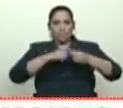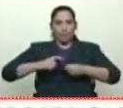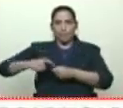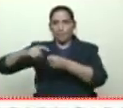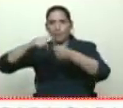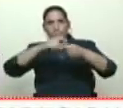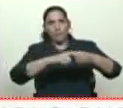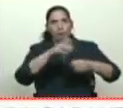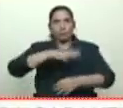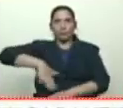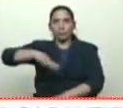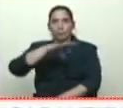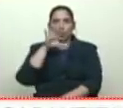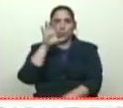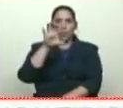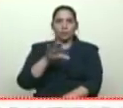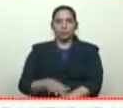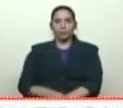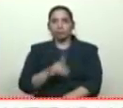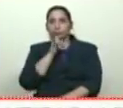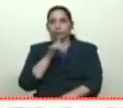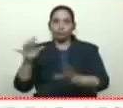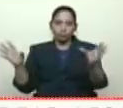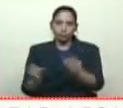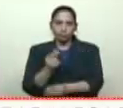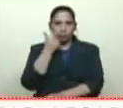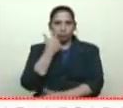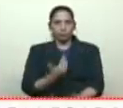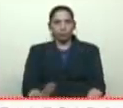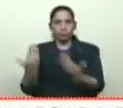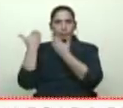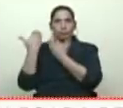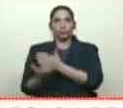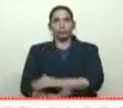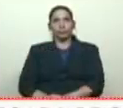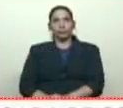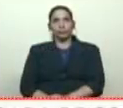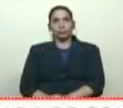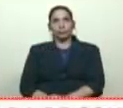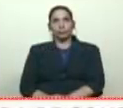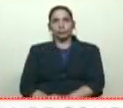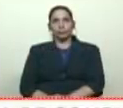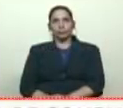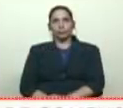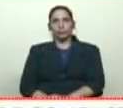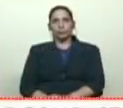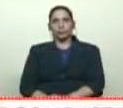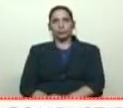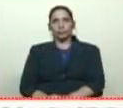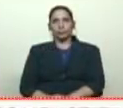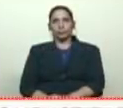venezolanas en todo el país. Con esta información desde el Poliedro de Caracas vamos a retornar el contacto